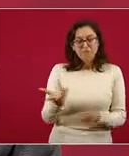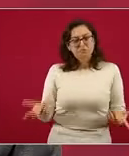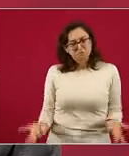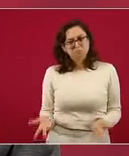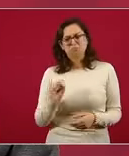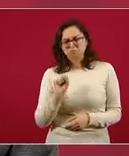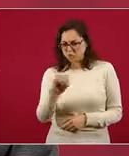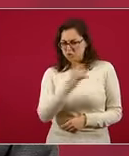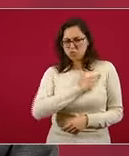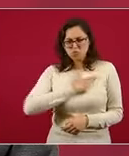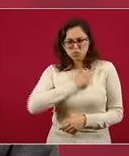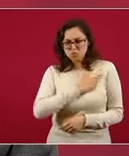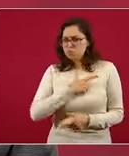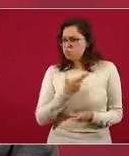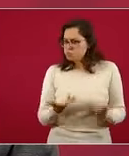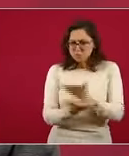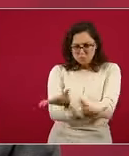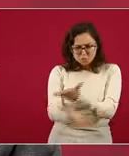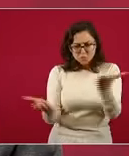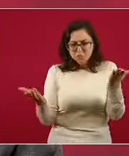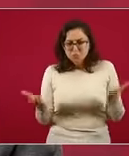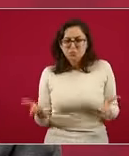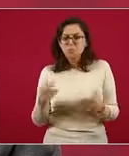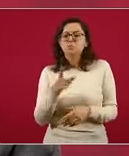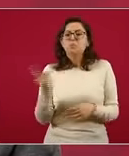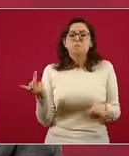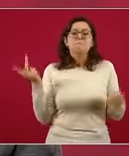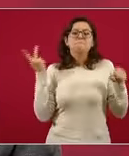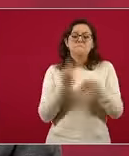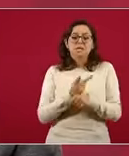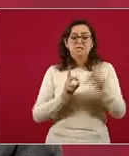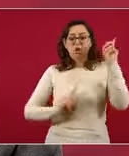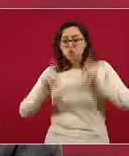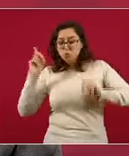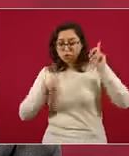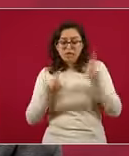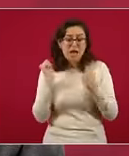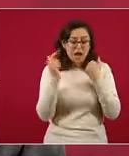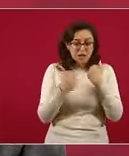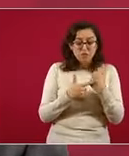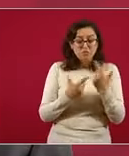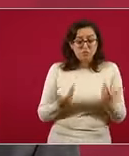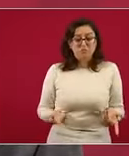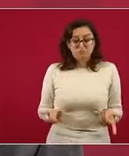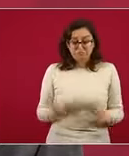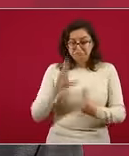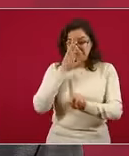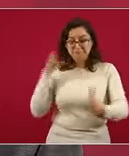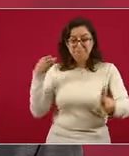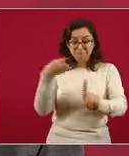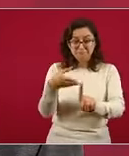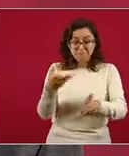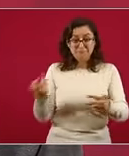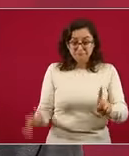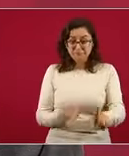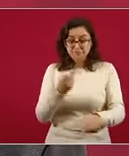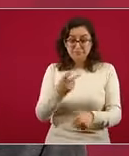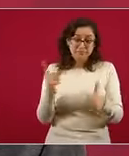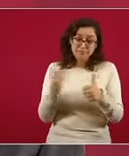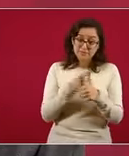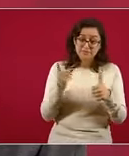recibir las inquietudes de la población a través de ustedes y poder responder dudas, les agradezco que las orienten en ese sentido, dándole